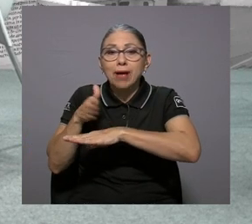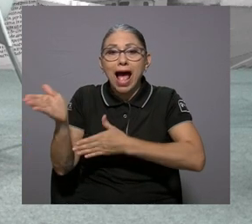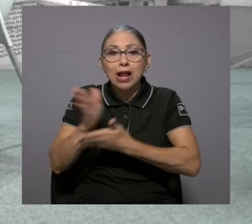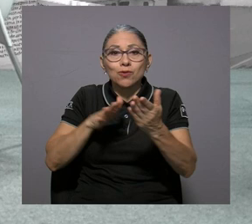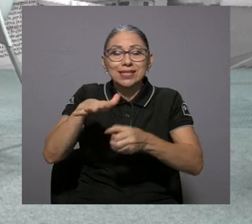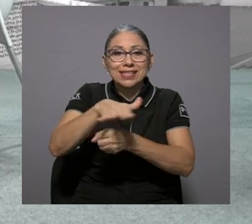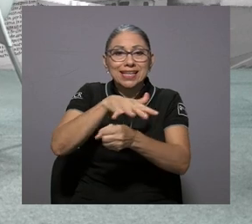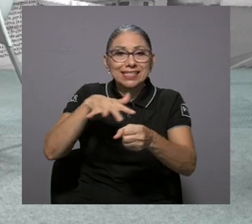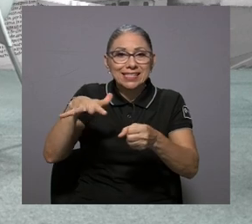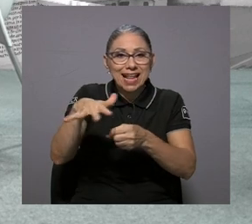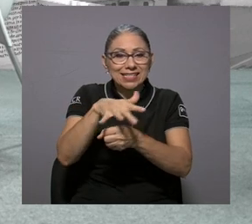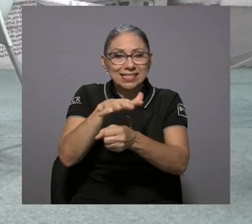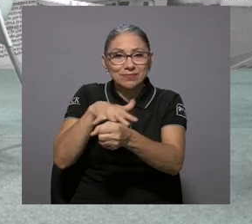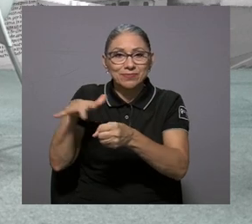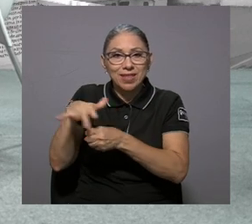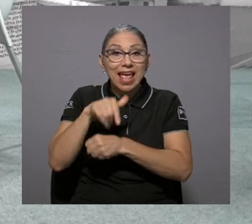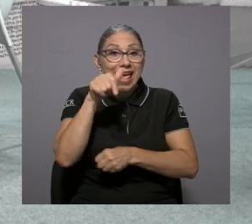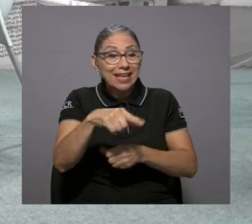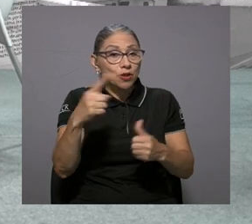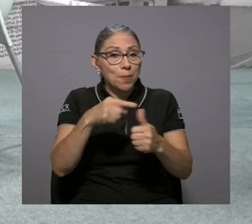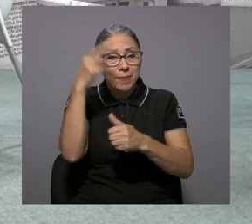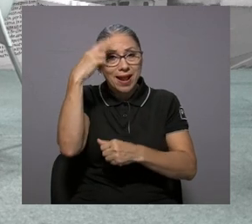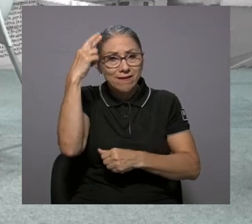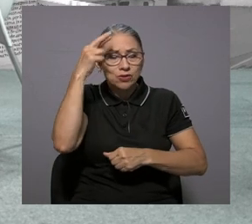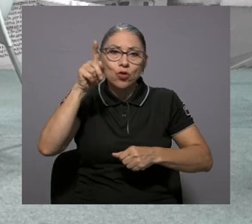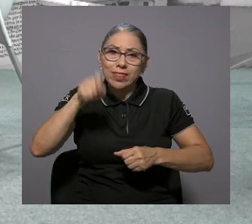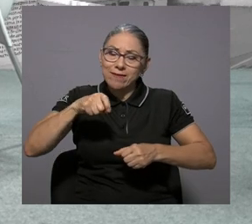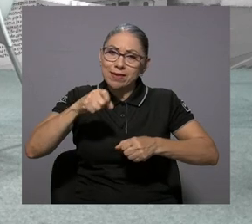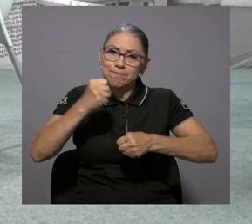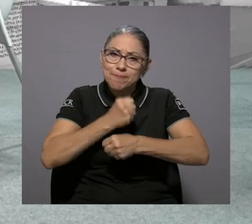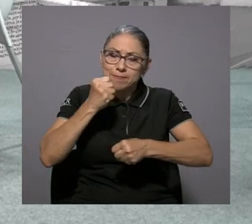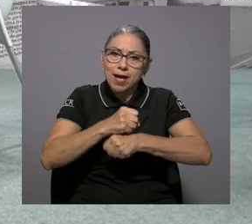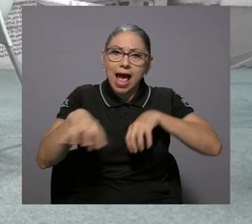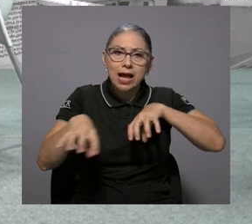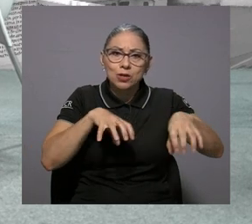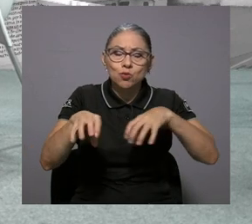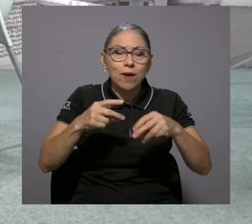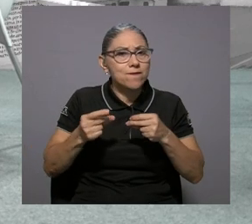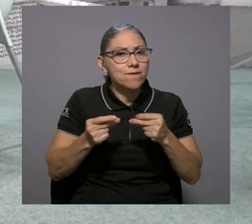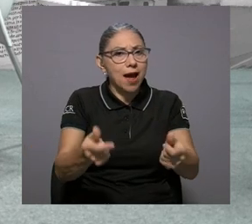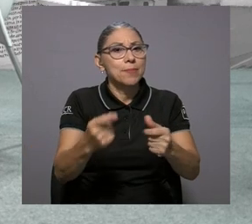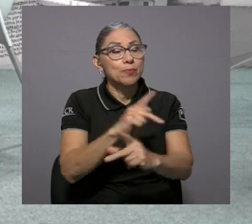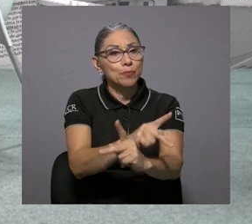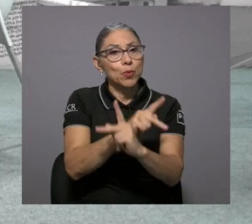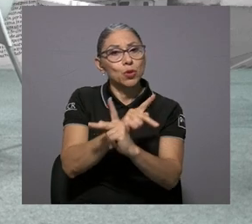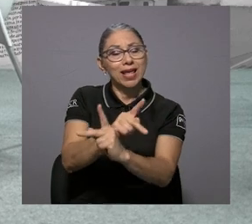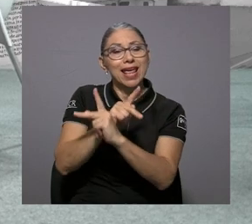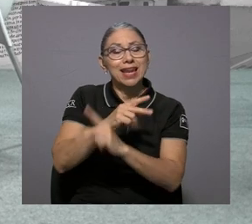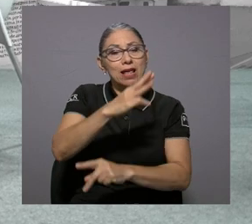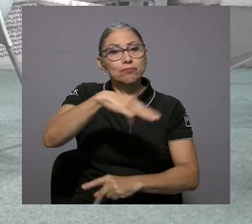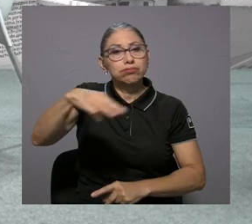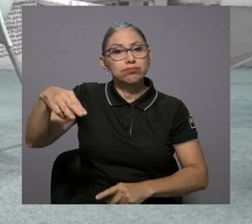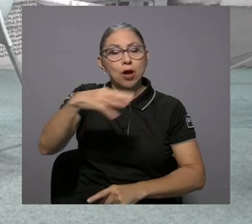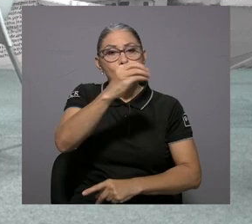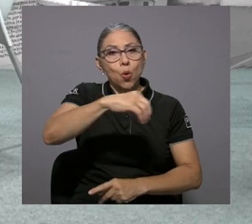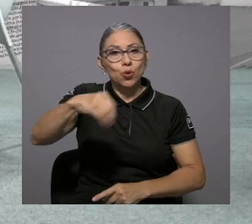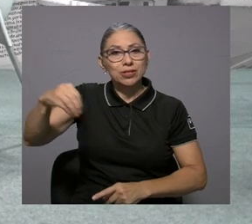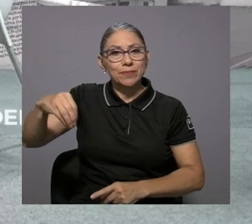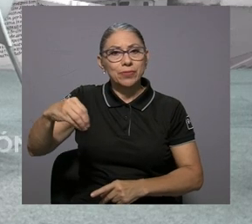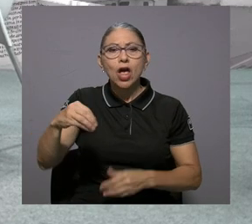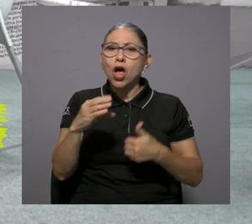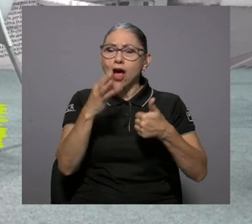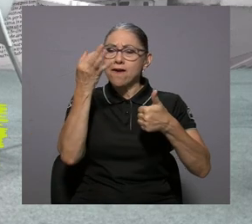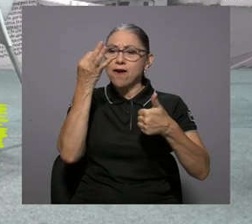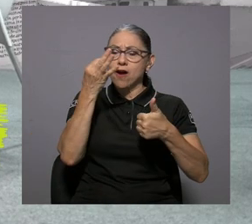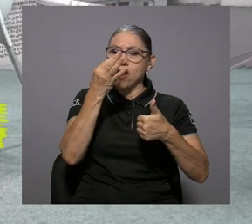es la primera razón, hay que actuar rápidamente para proteger el océano. ¿Por qué Costa Rica y Francia? Porque